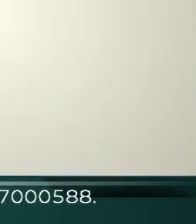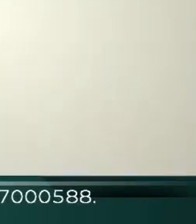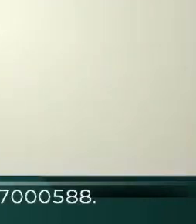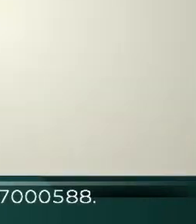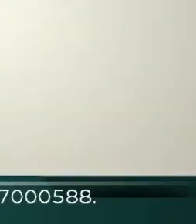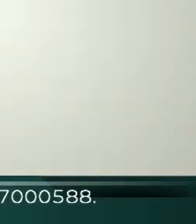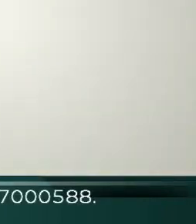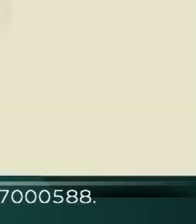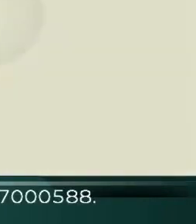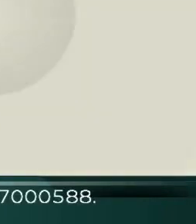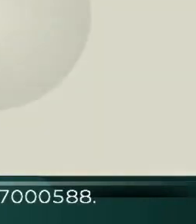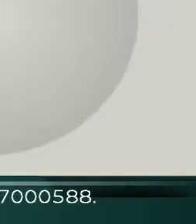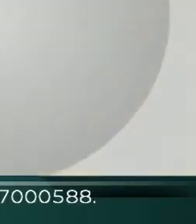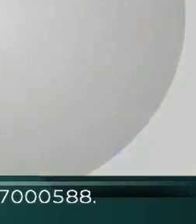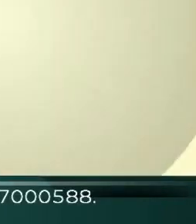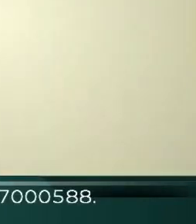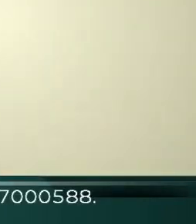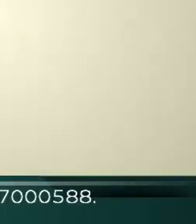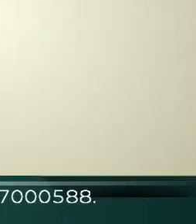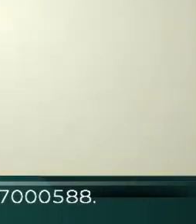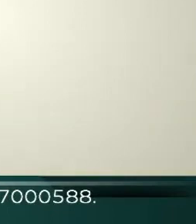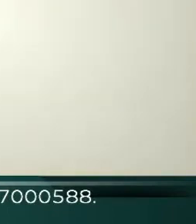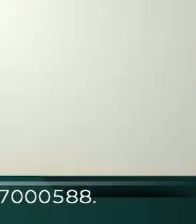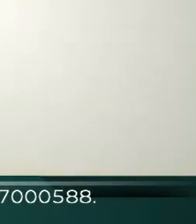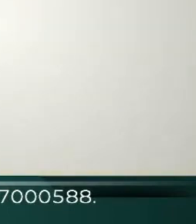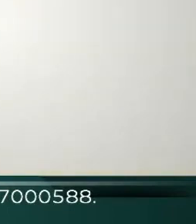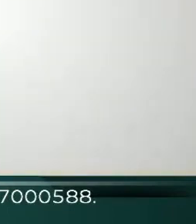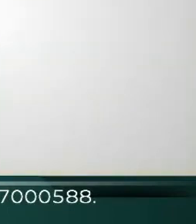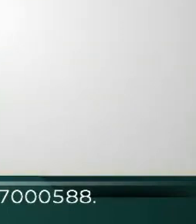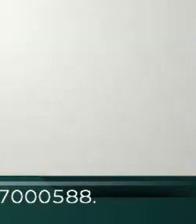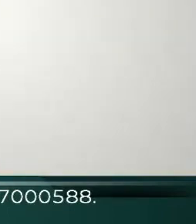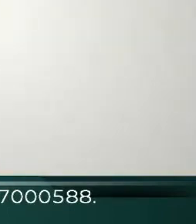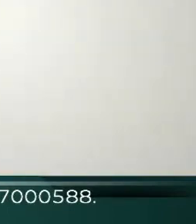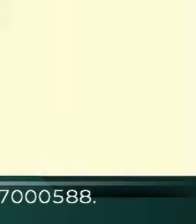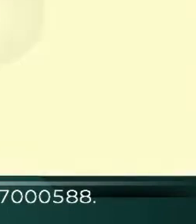de referencia del DPA, ingresa el número